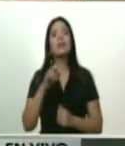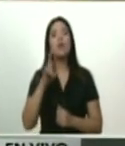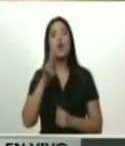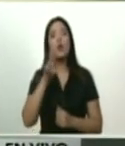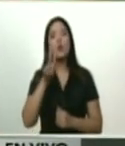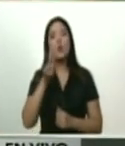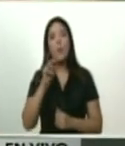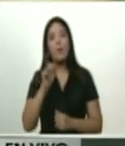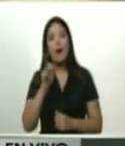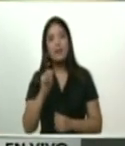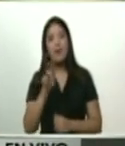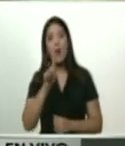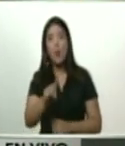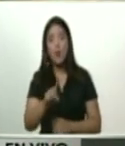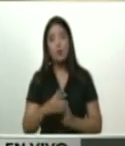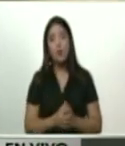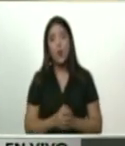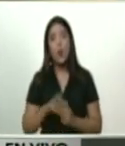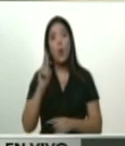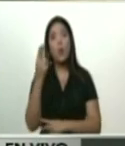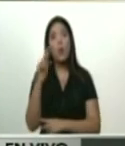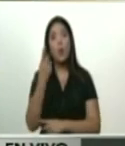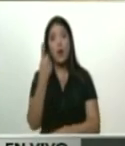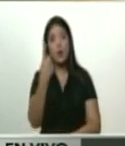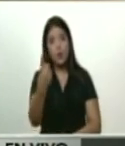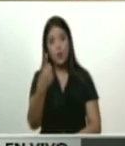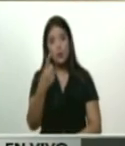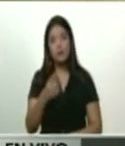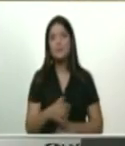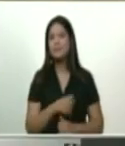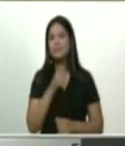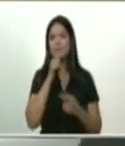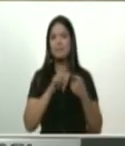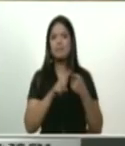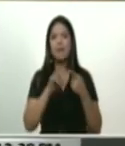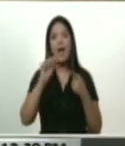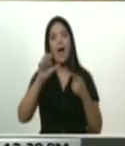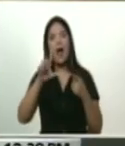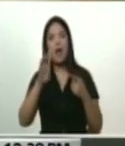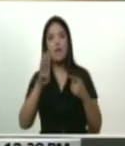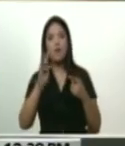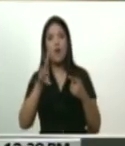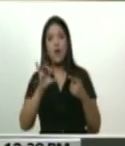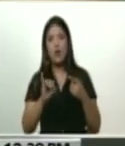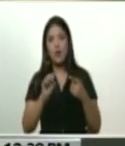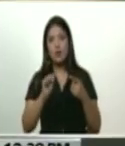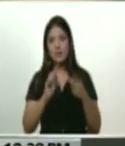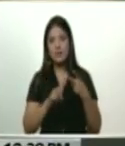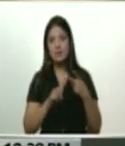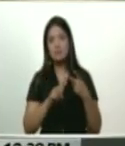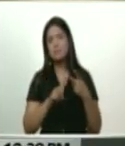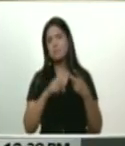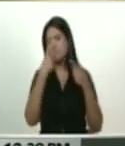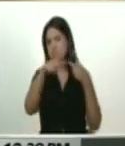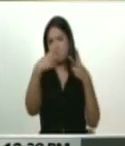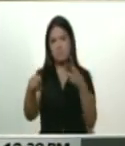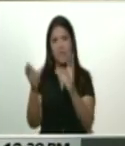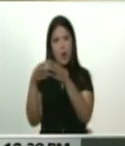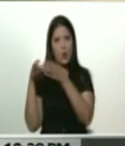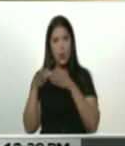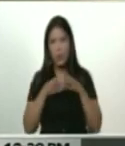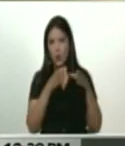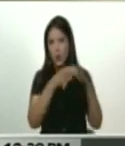y de Uruguay 1. Los artistas internacionales son Alborosi, Auténticos Decadentes, Baiano,